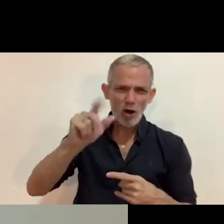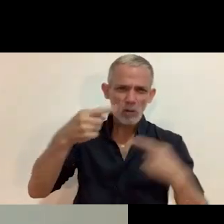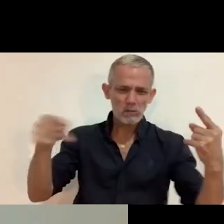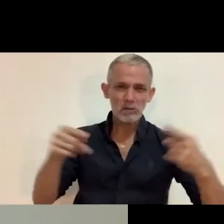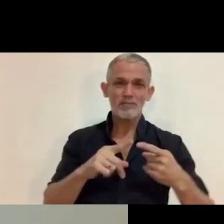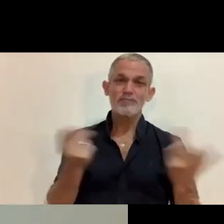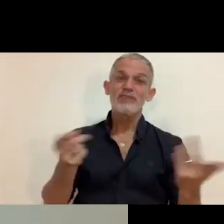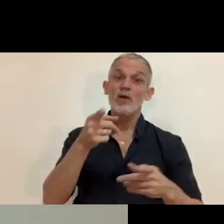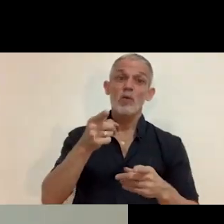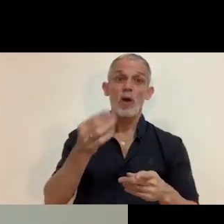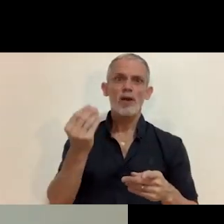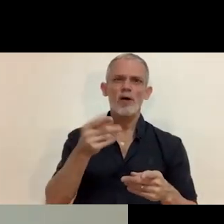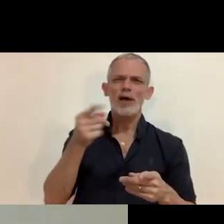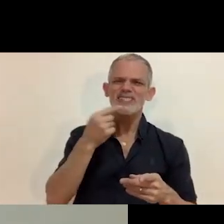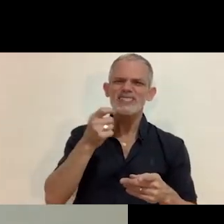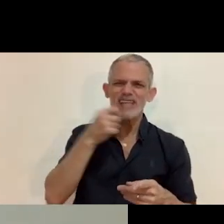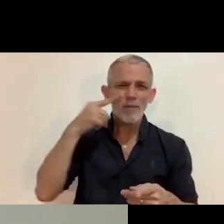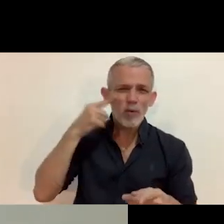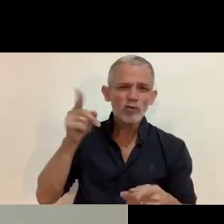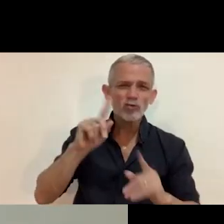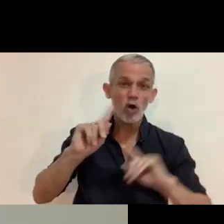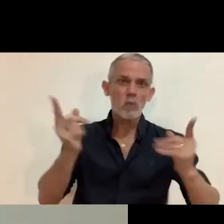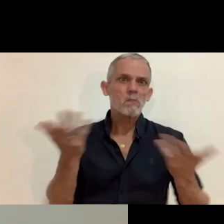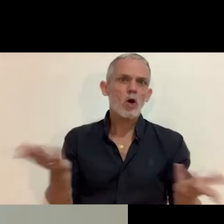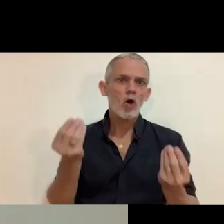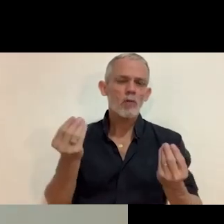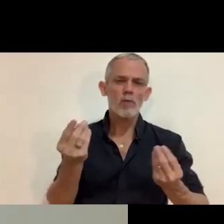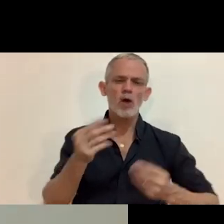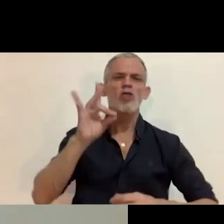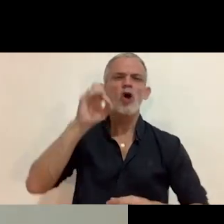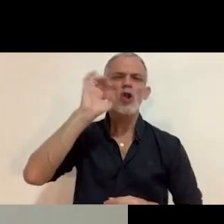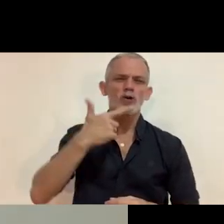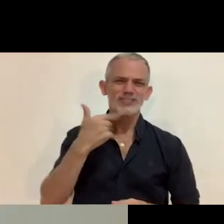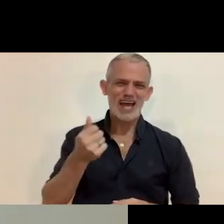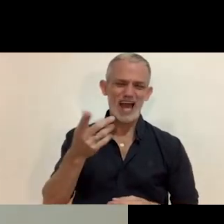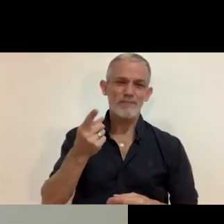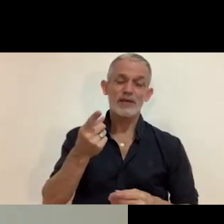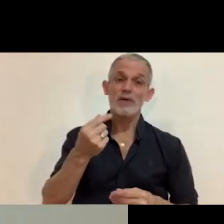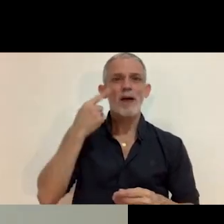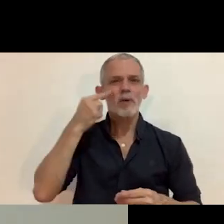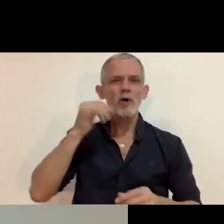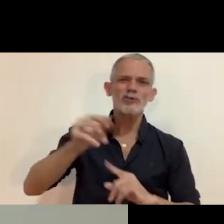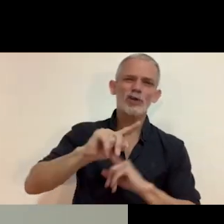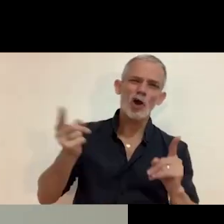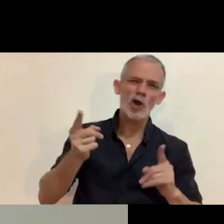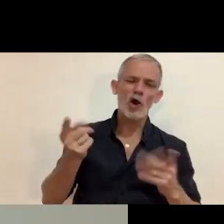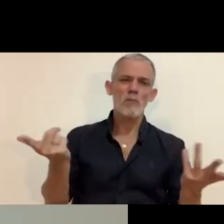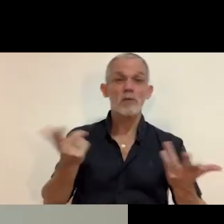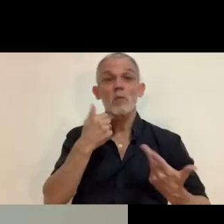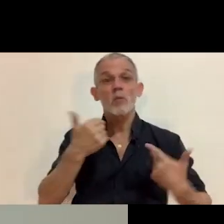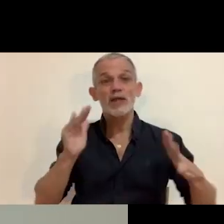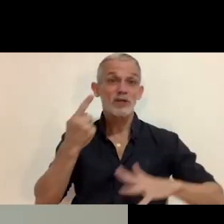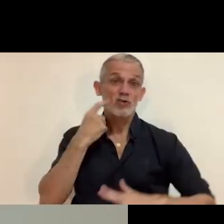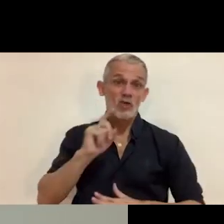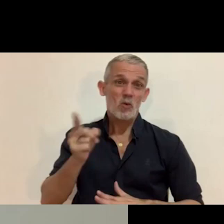Dolosa. En régimen penal tributario todas las conductas son dolosas, en el Código Penal tenemos tanto dolosas como culposas, va